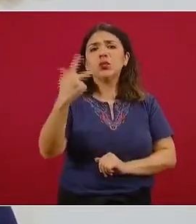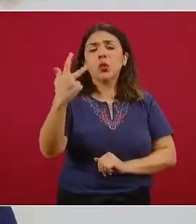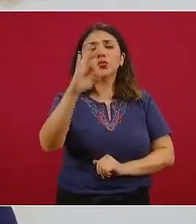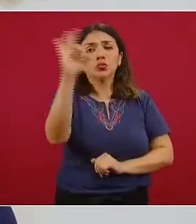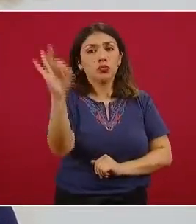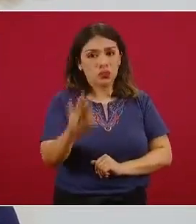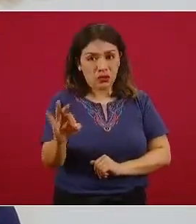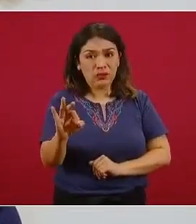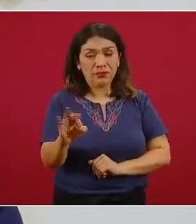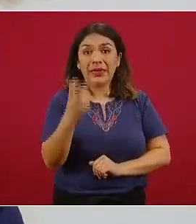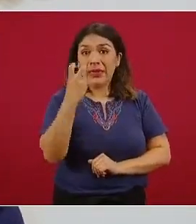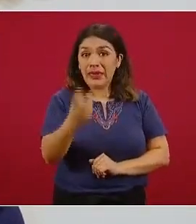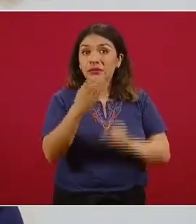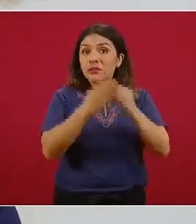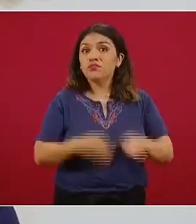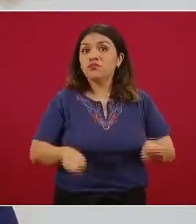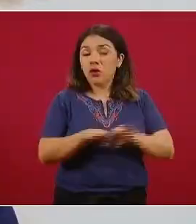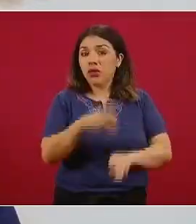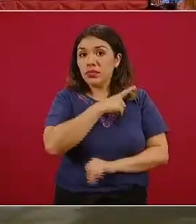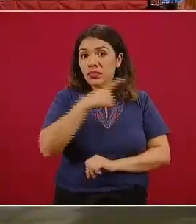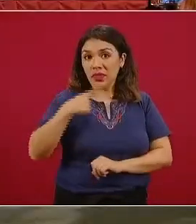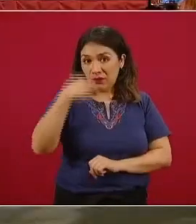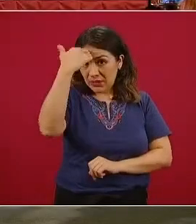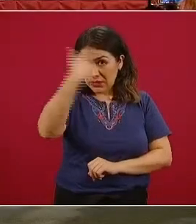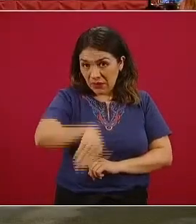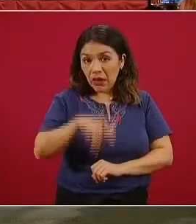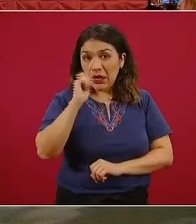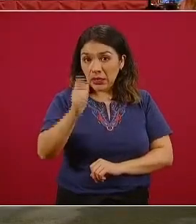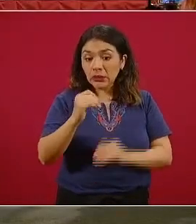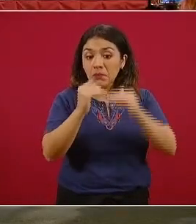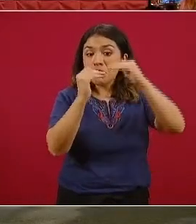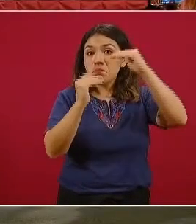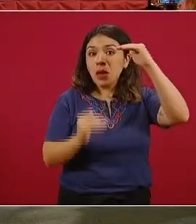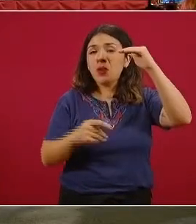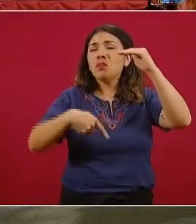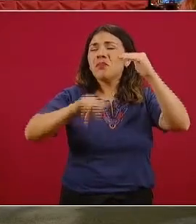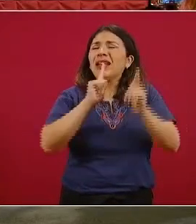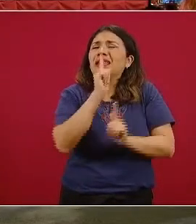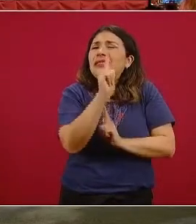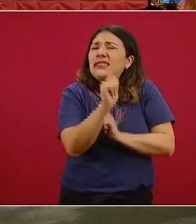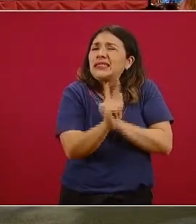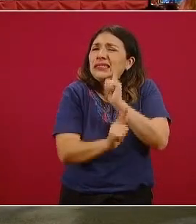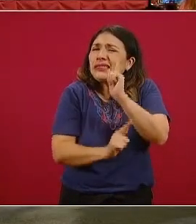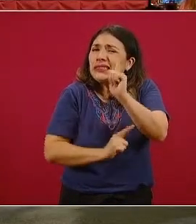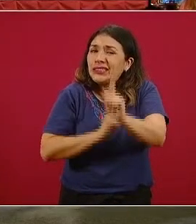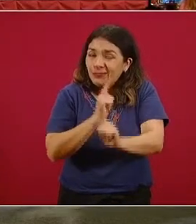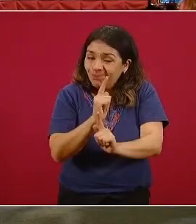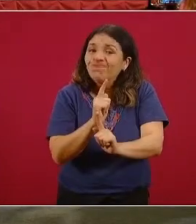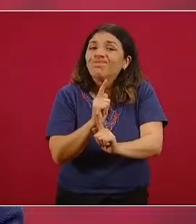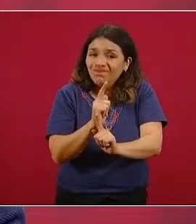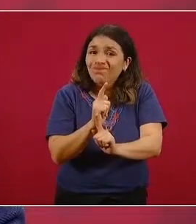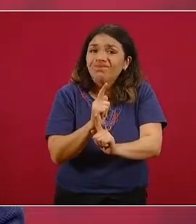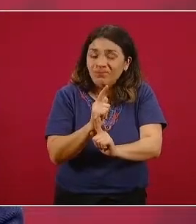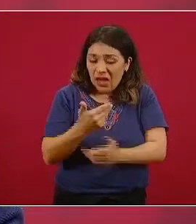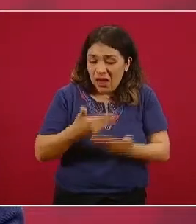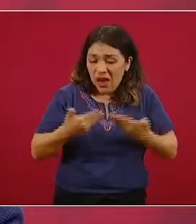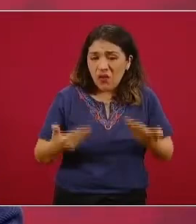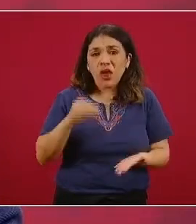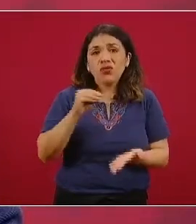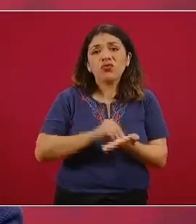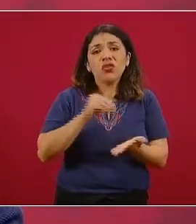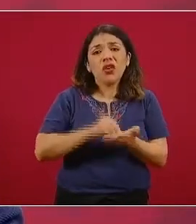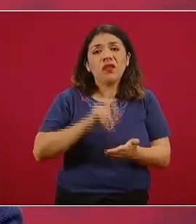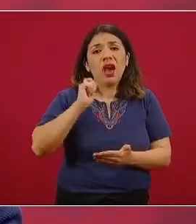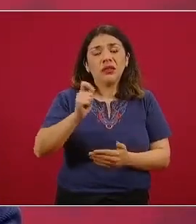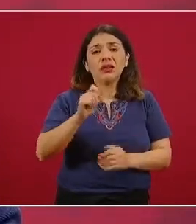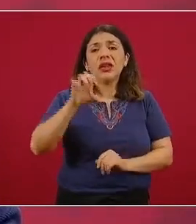7.8%. Es importante asumirlo que desciende, pero muy lentamente. Hoy tenemos la